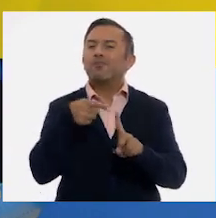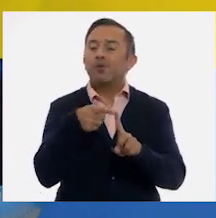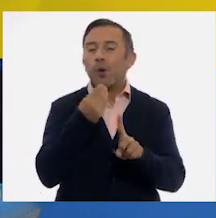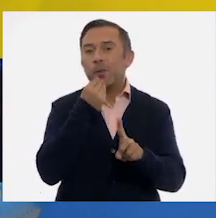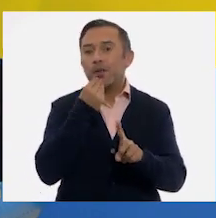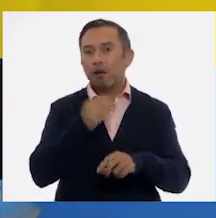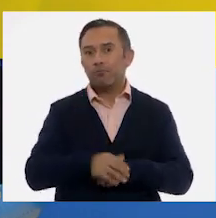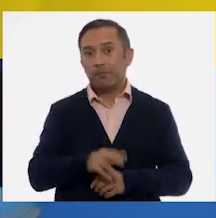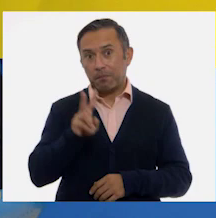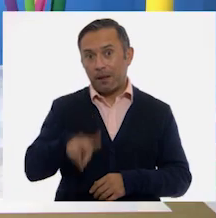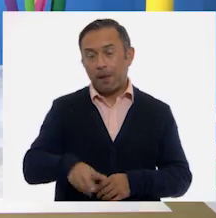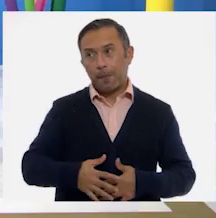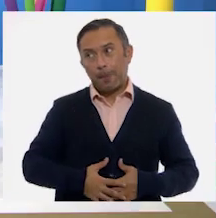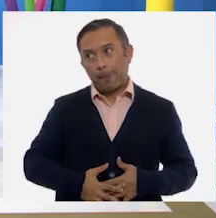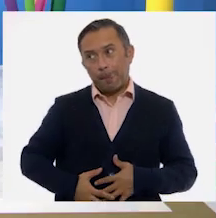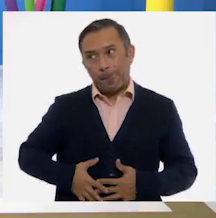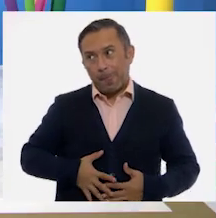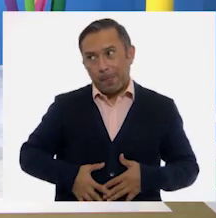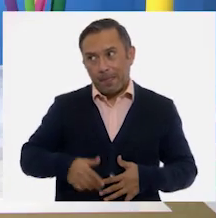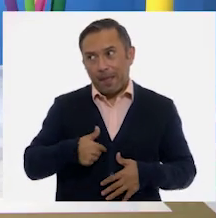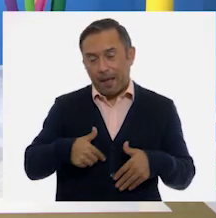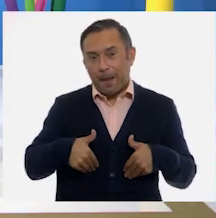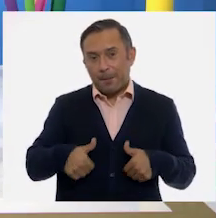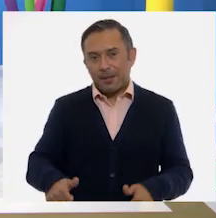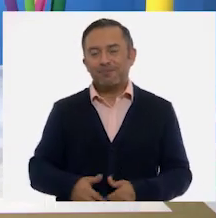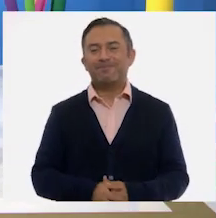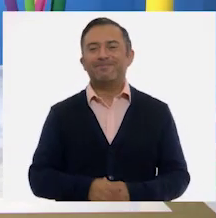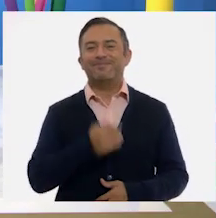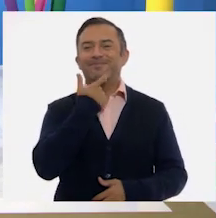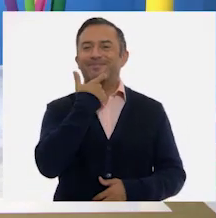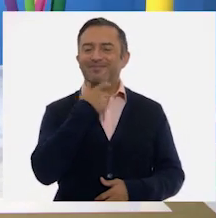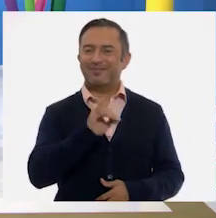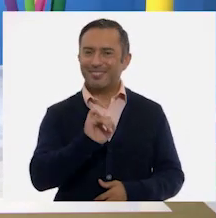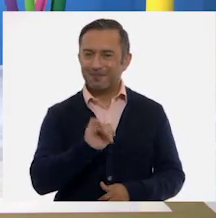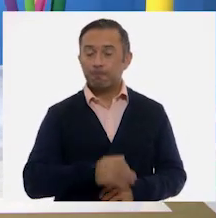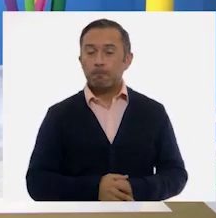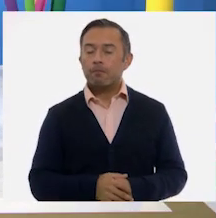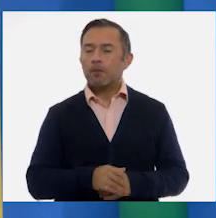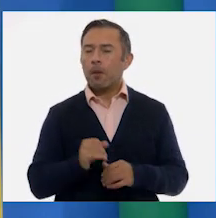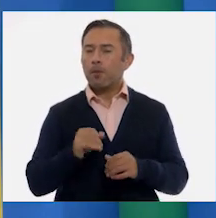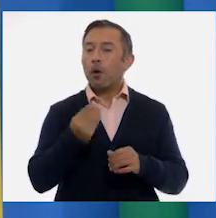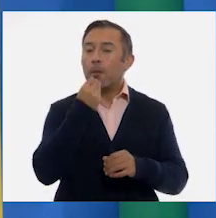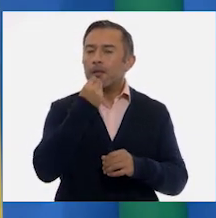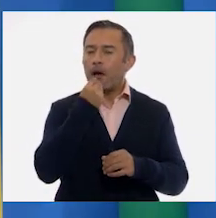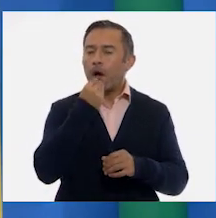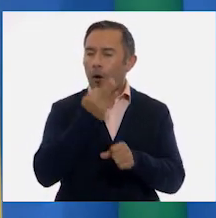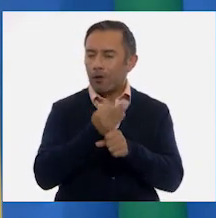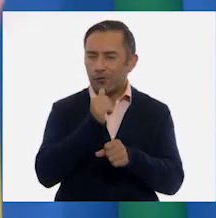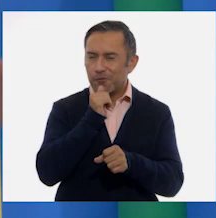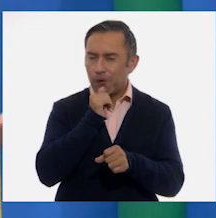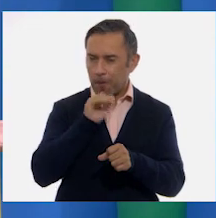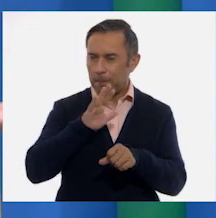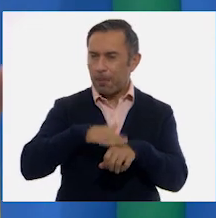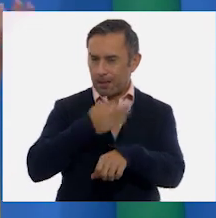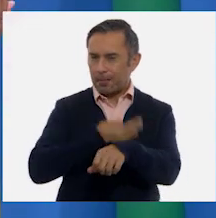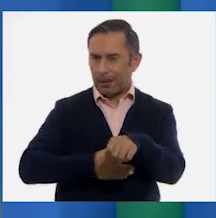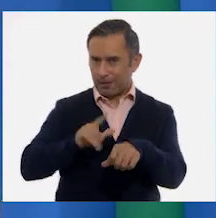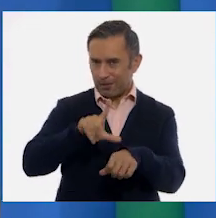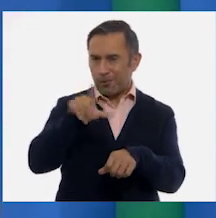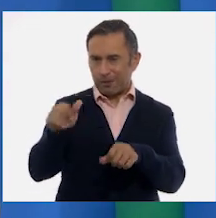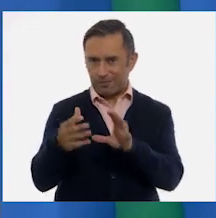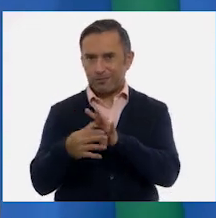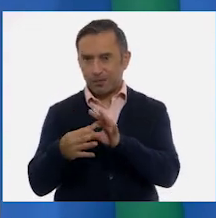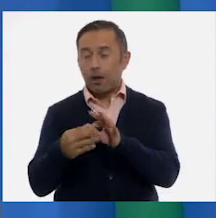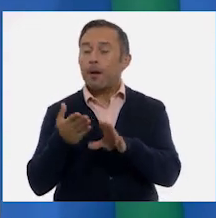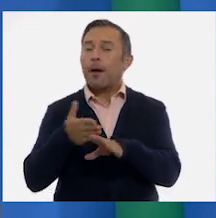es que tengo un poquito de hambre. Sí, pero llegaremos a la comida más adelante. Bueno. Primero, retomaremos donde nos